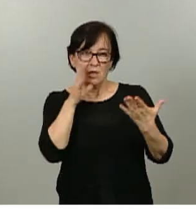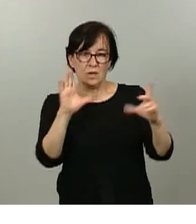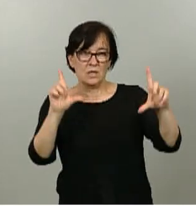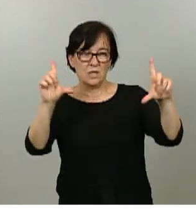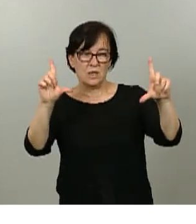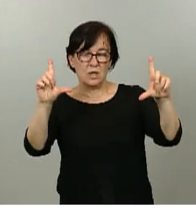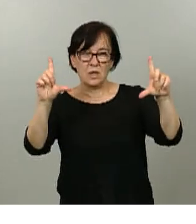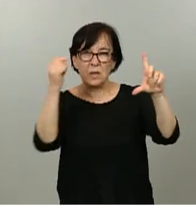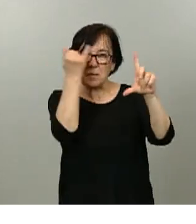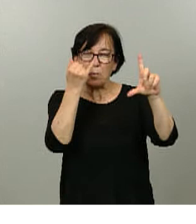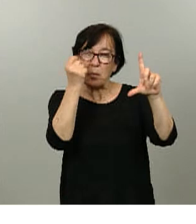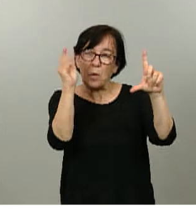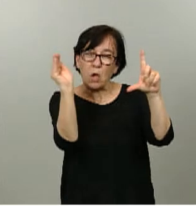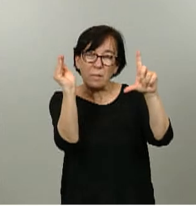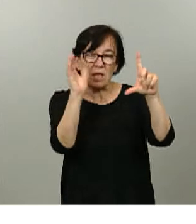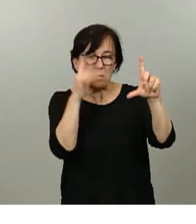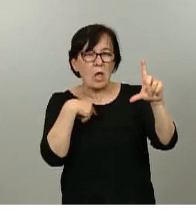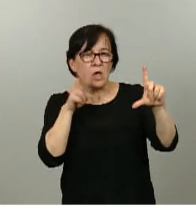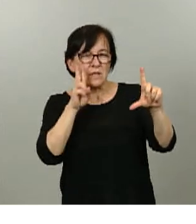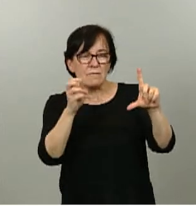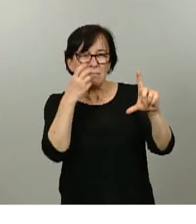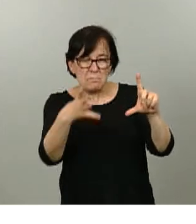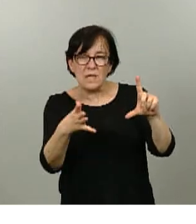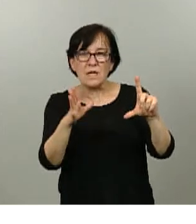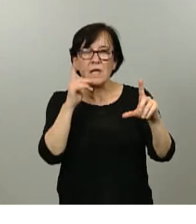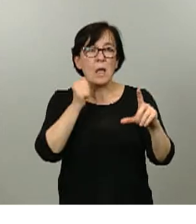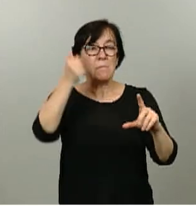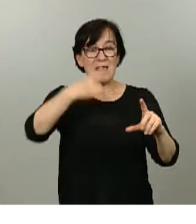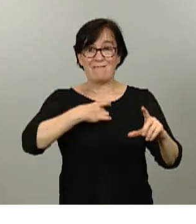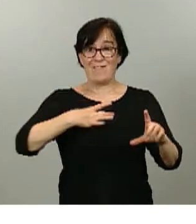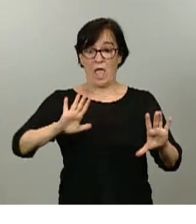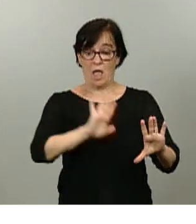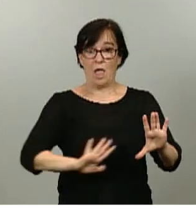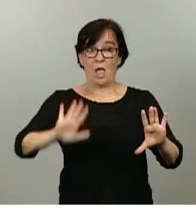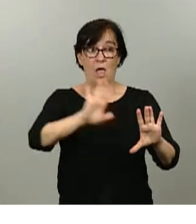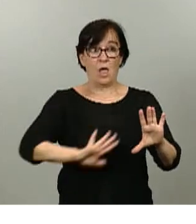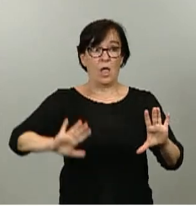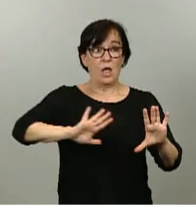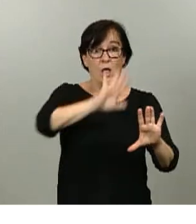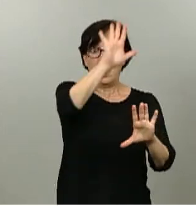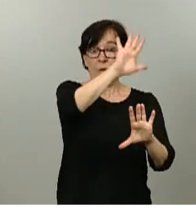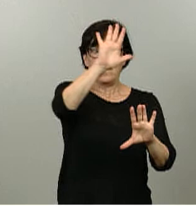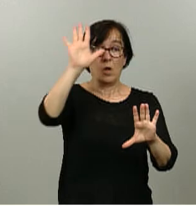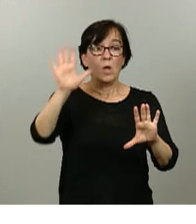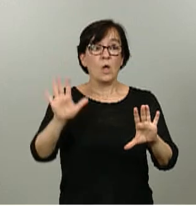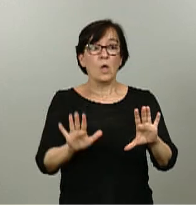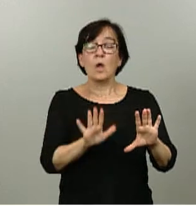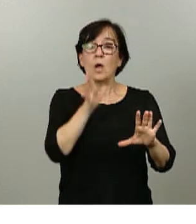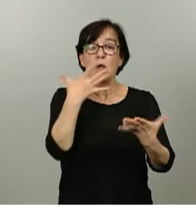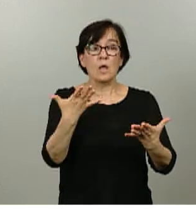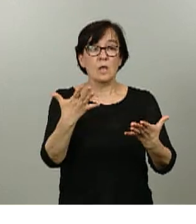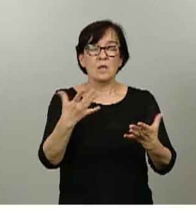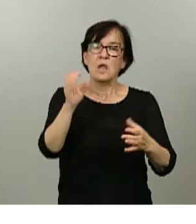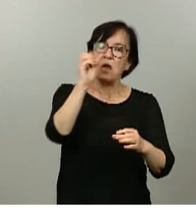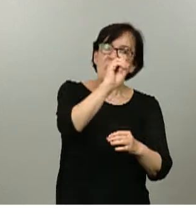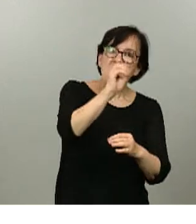que se ve bastante bien. Lo que está más blanco son las provincias que tienen casos entre 0 y